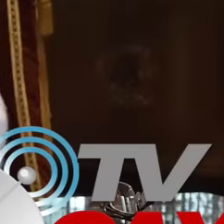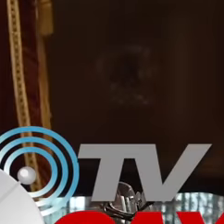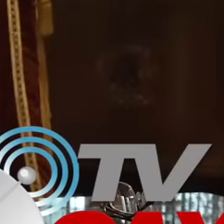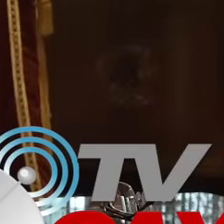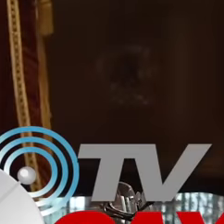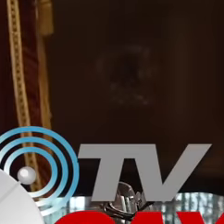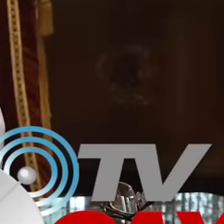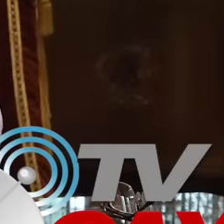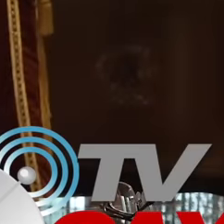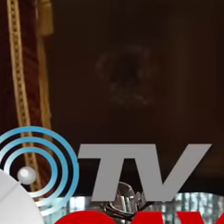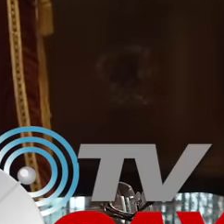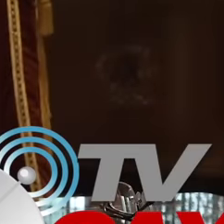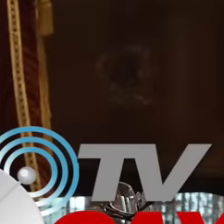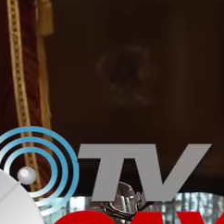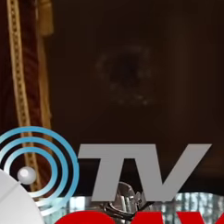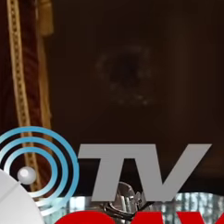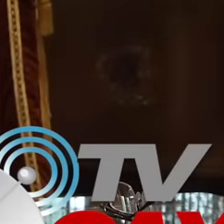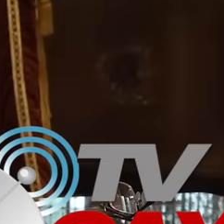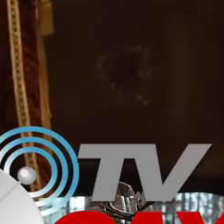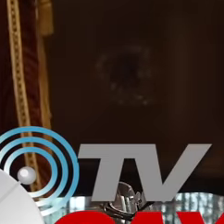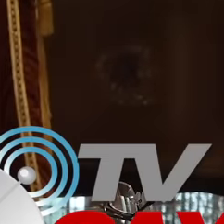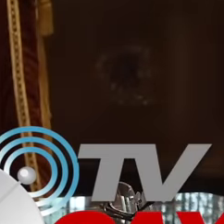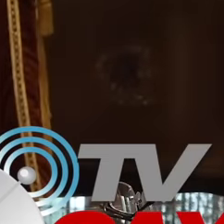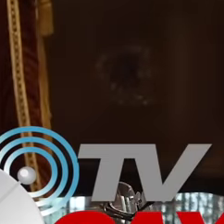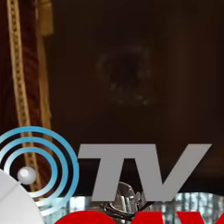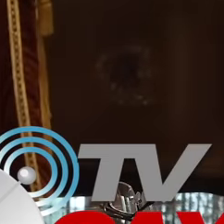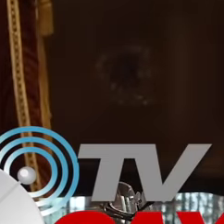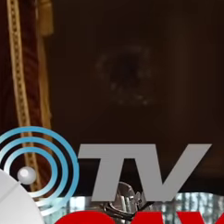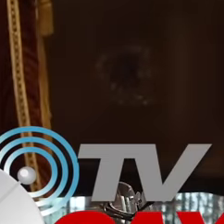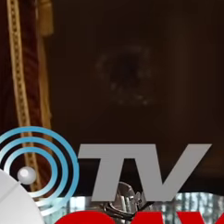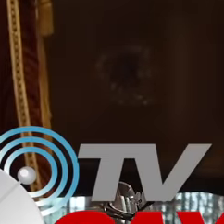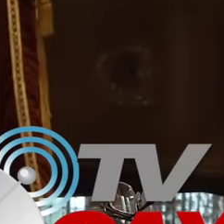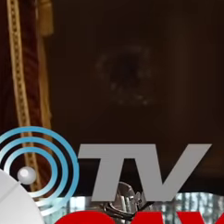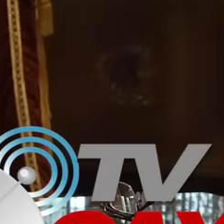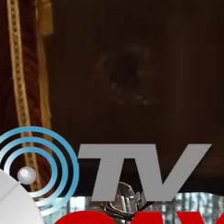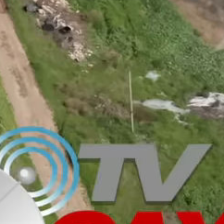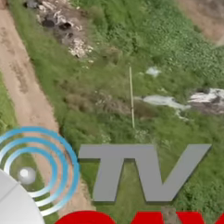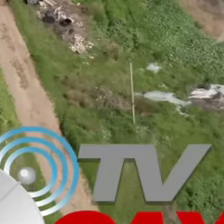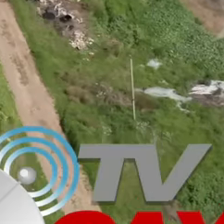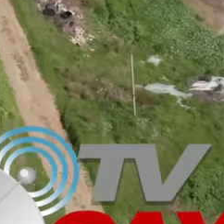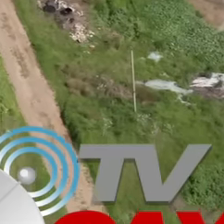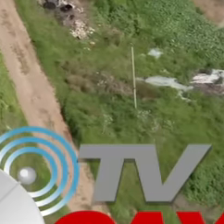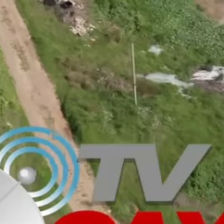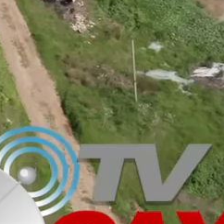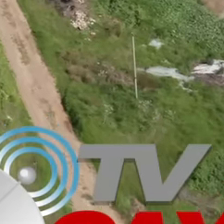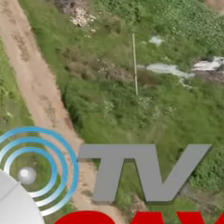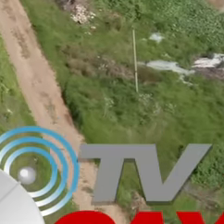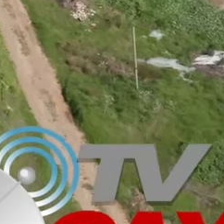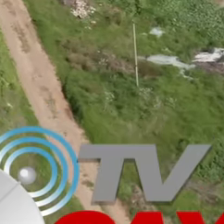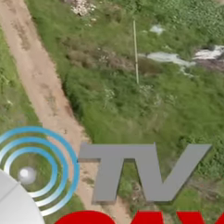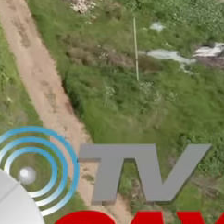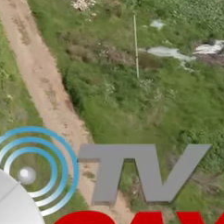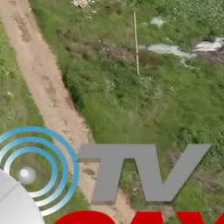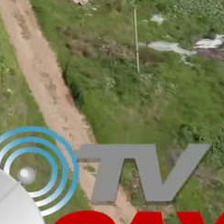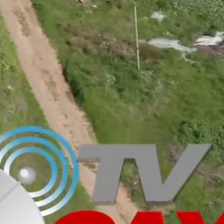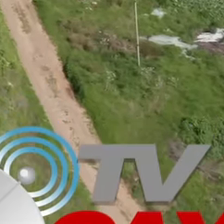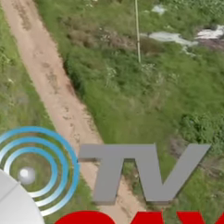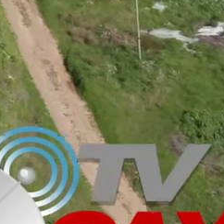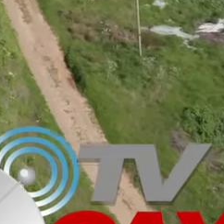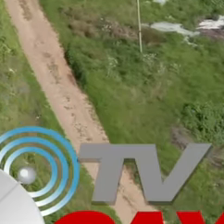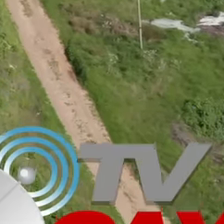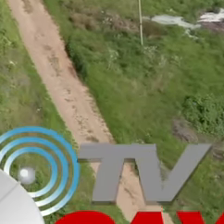El presidente señaló que las vías férreas se encuentran en condiciones subóptimas debido a la falta